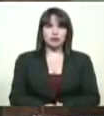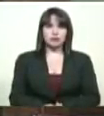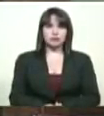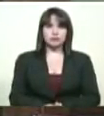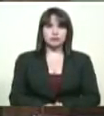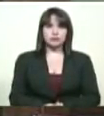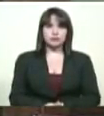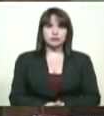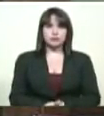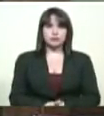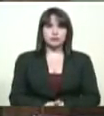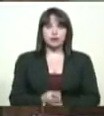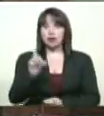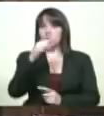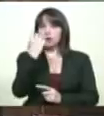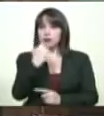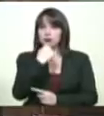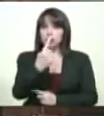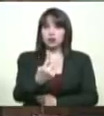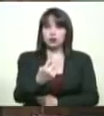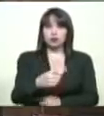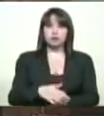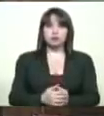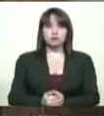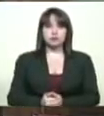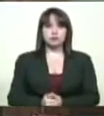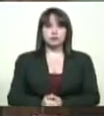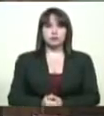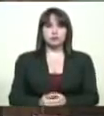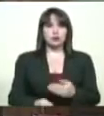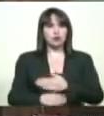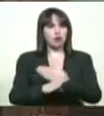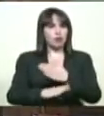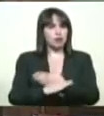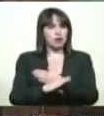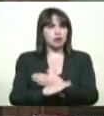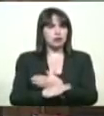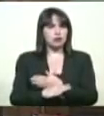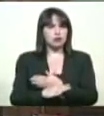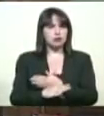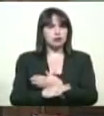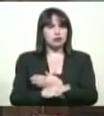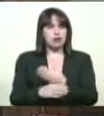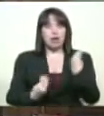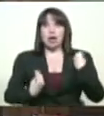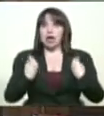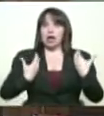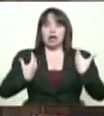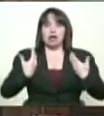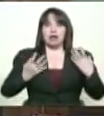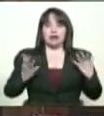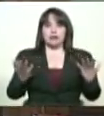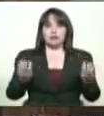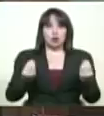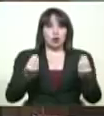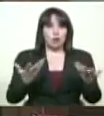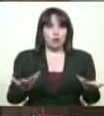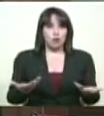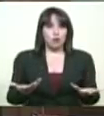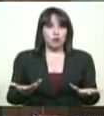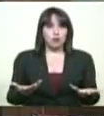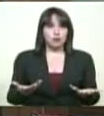entonces lo primero que yo vengo a insistir todavía lleno emocionado e